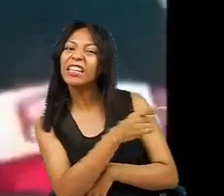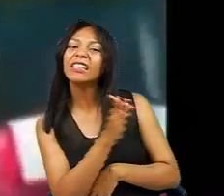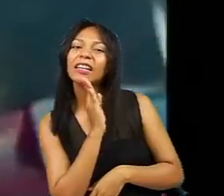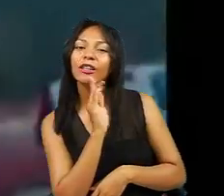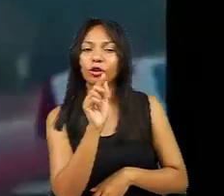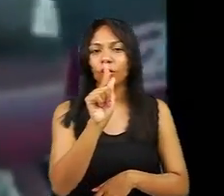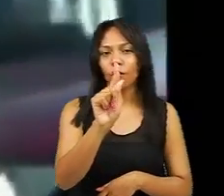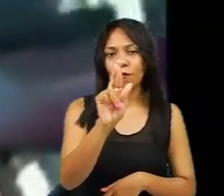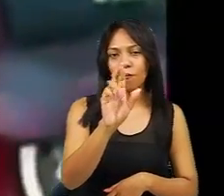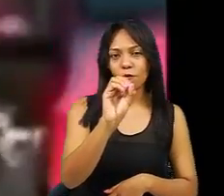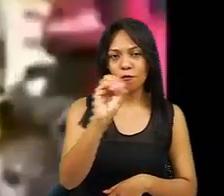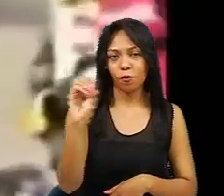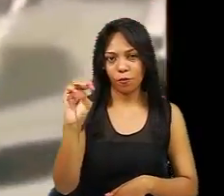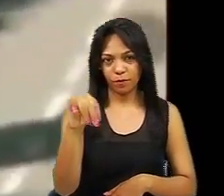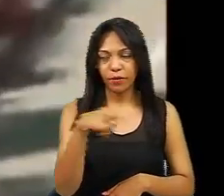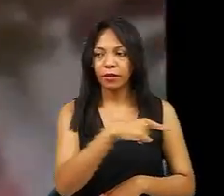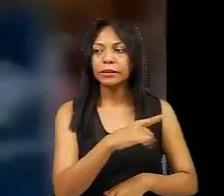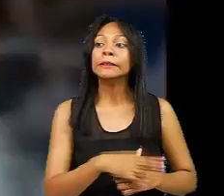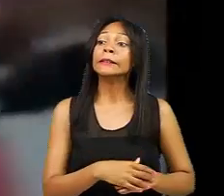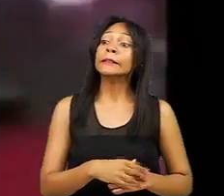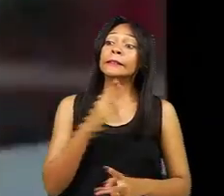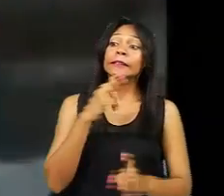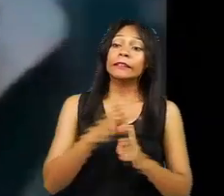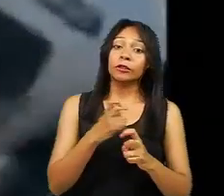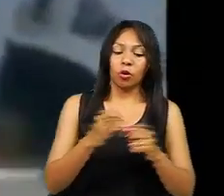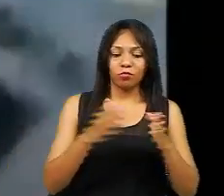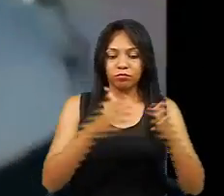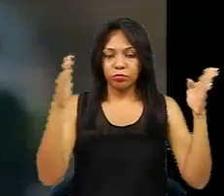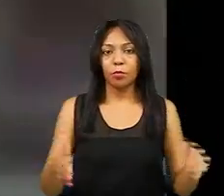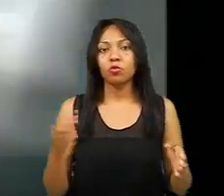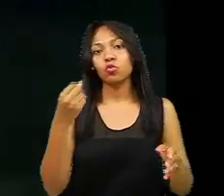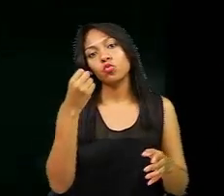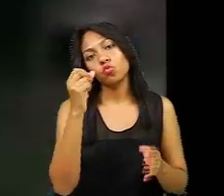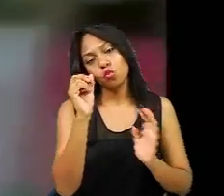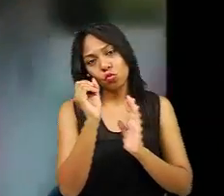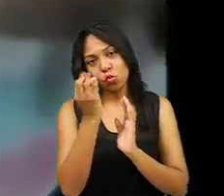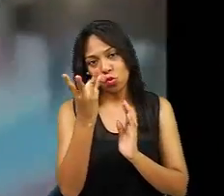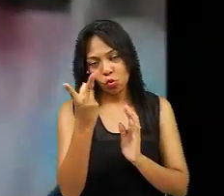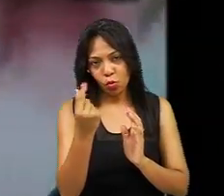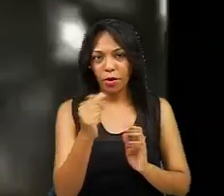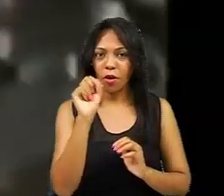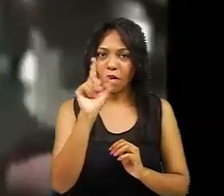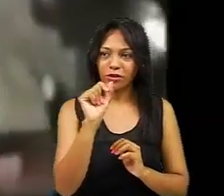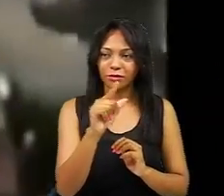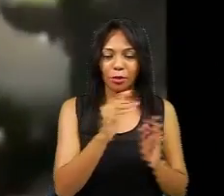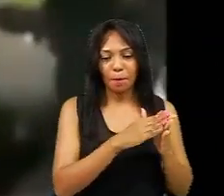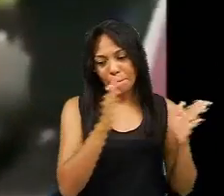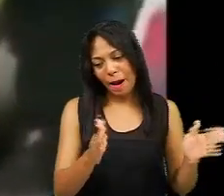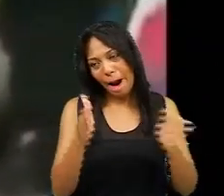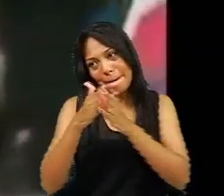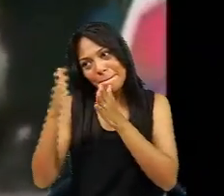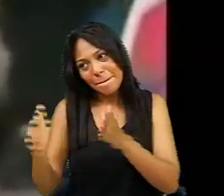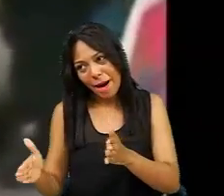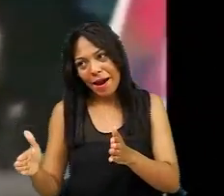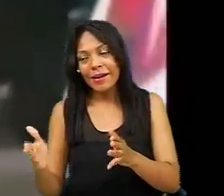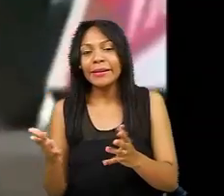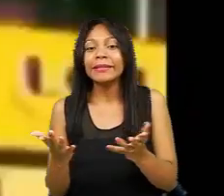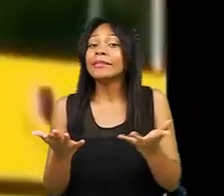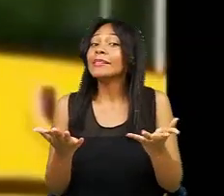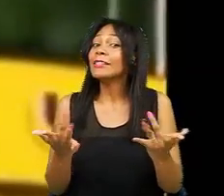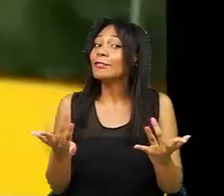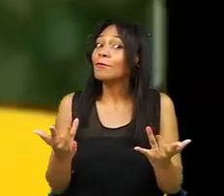una etapa número 11, difícil, complicada, pero bueno, el desarrollo, esperar lo que se viene para mañana también. Una etapa dura, complicada en